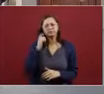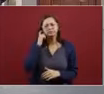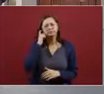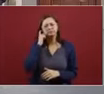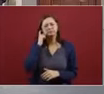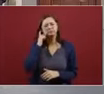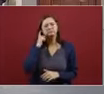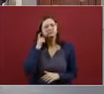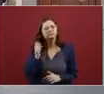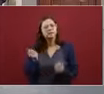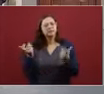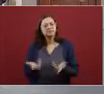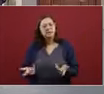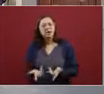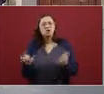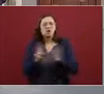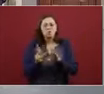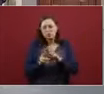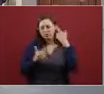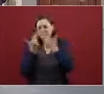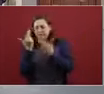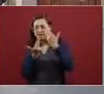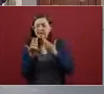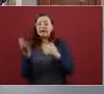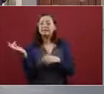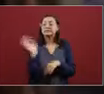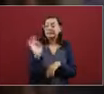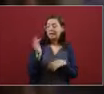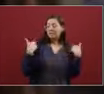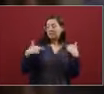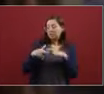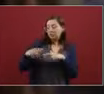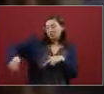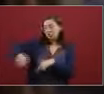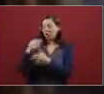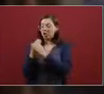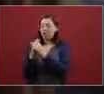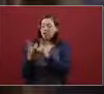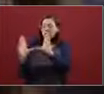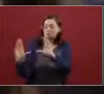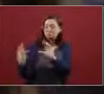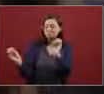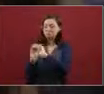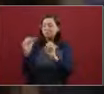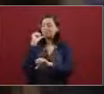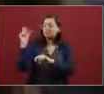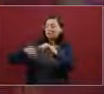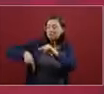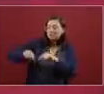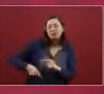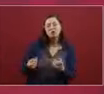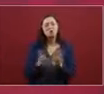revisar esta nómina o quitar a algunos maestros que tal vez no están dando clases, no están al frente del aula? Ayer mismo se dijo